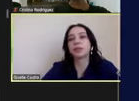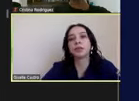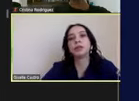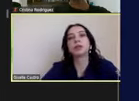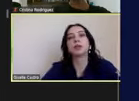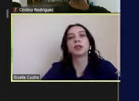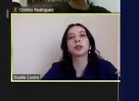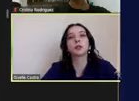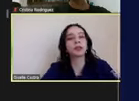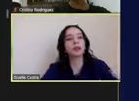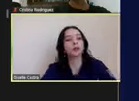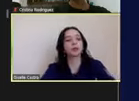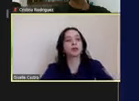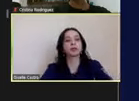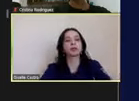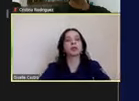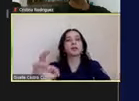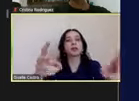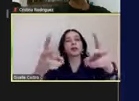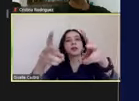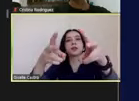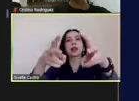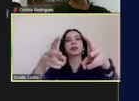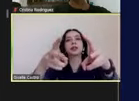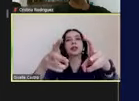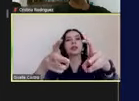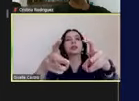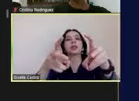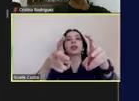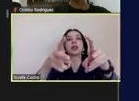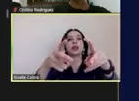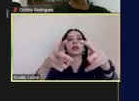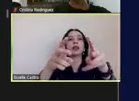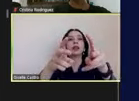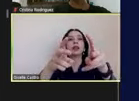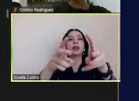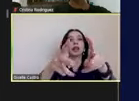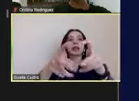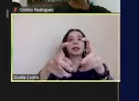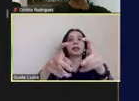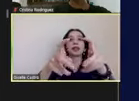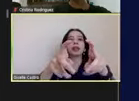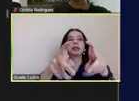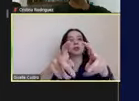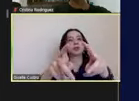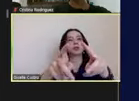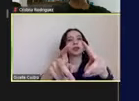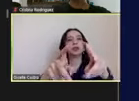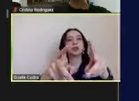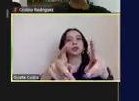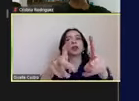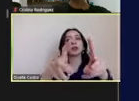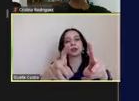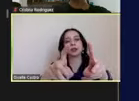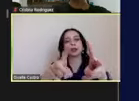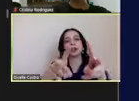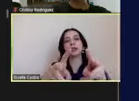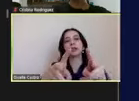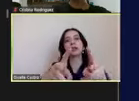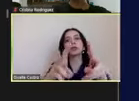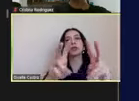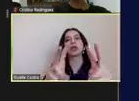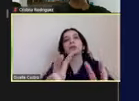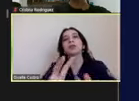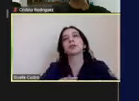desplaza nuestro tobillo, como les comenté, nuestros ligamentos lo que hacen es darle estabilidad a nuestros huesitos. Entonces,